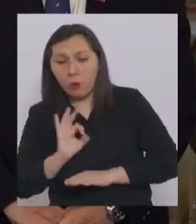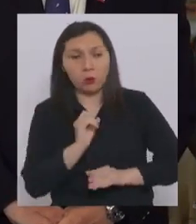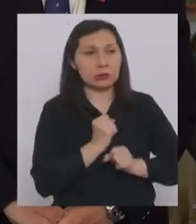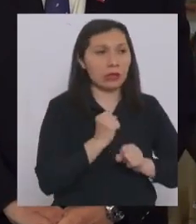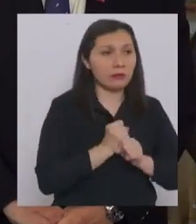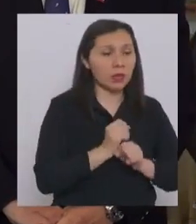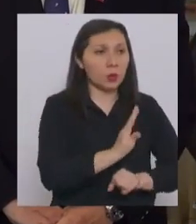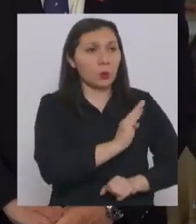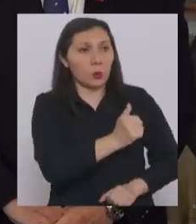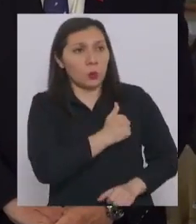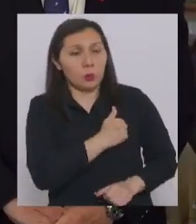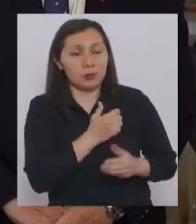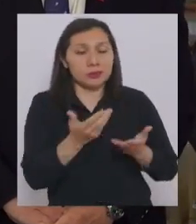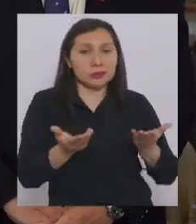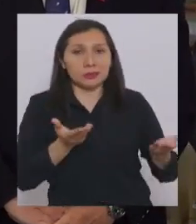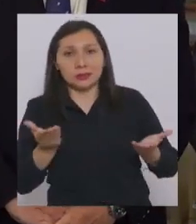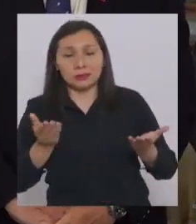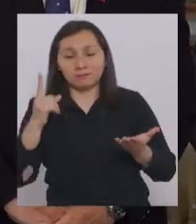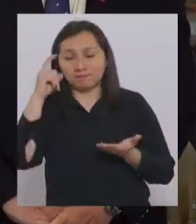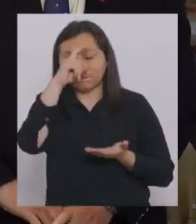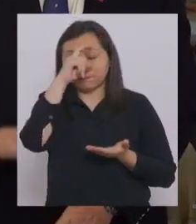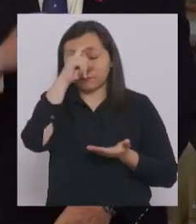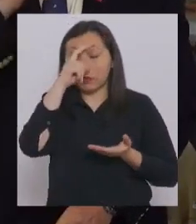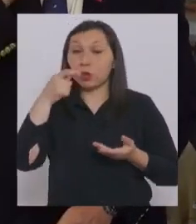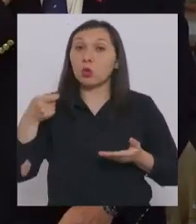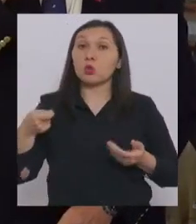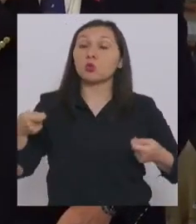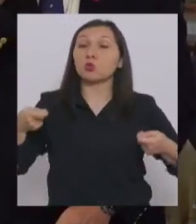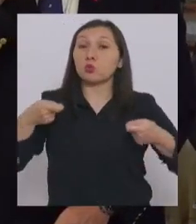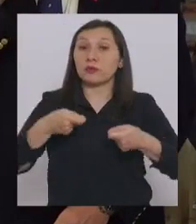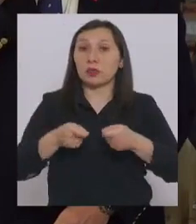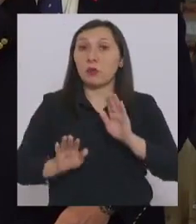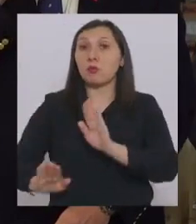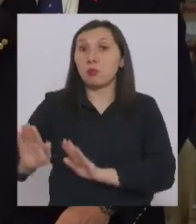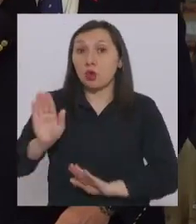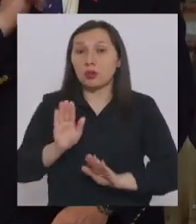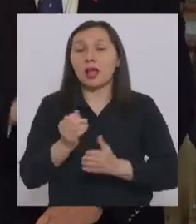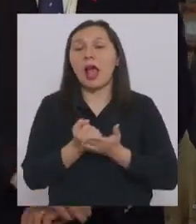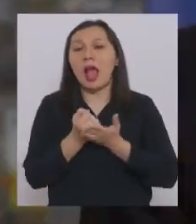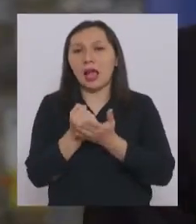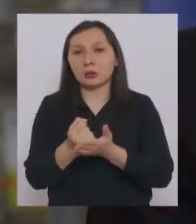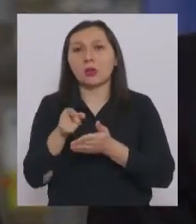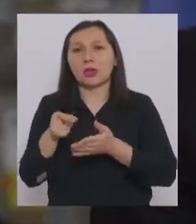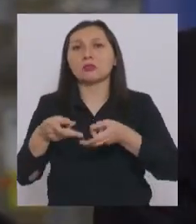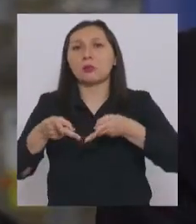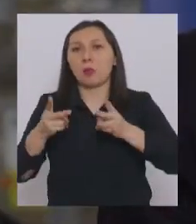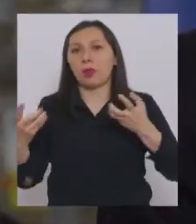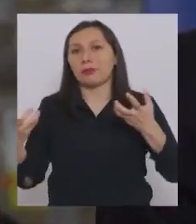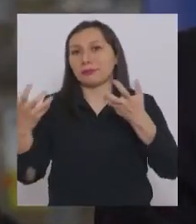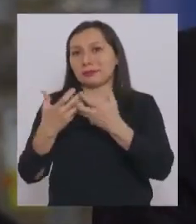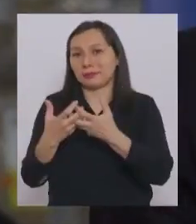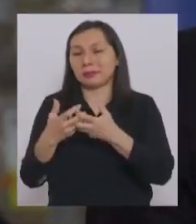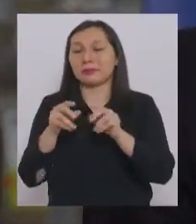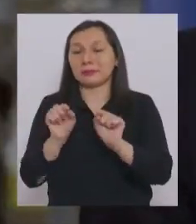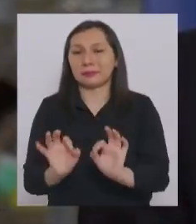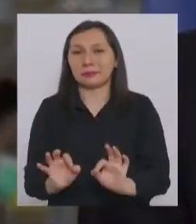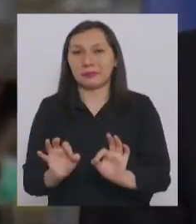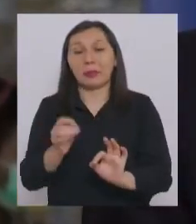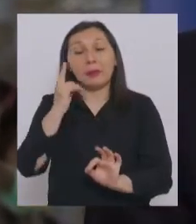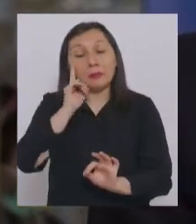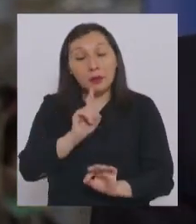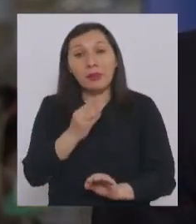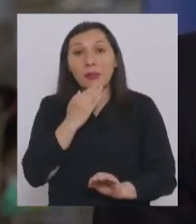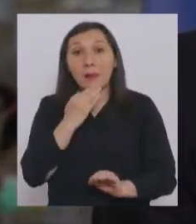sus obligaciones del trabajo. Sin duda que el subsidio Protege colabora en esa compatibilización. Pero también